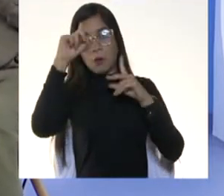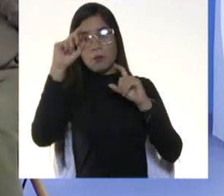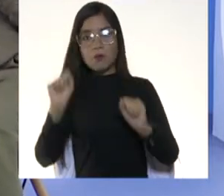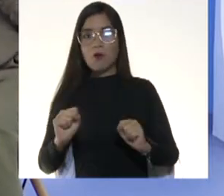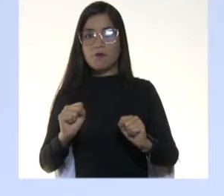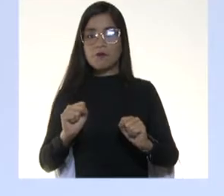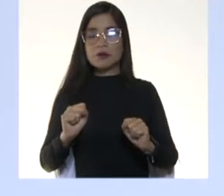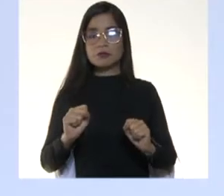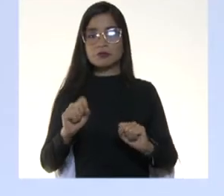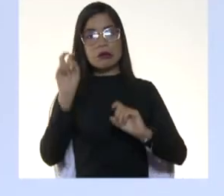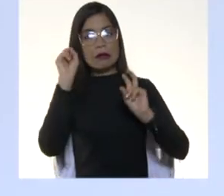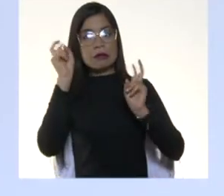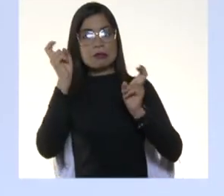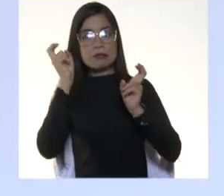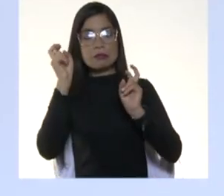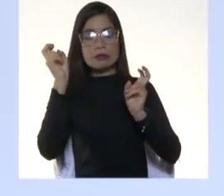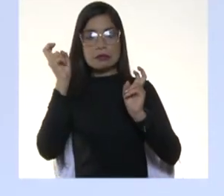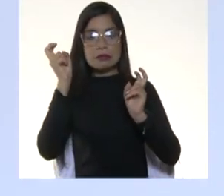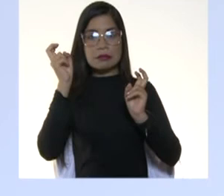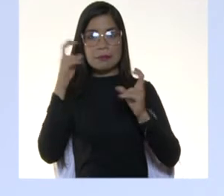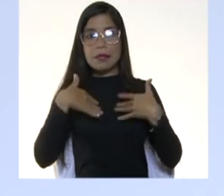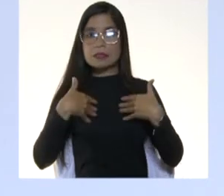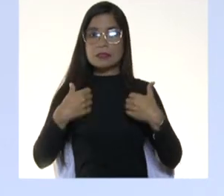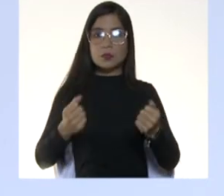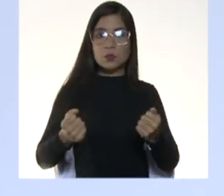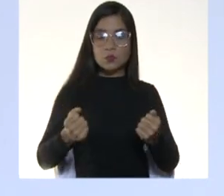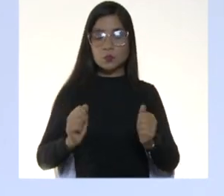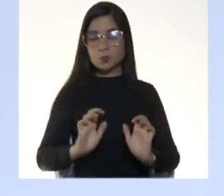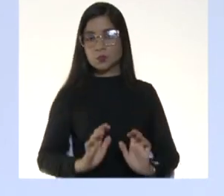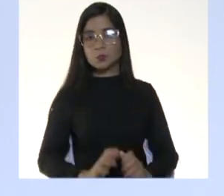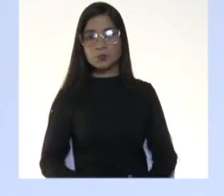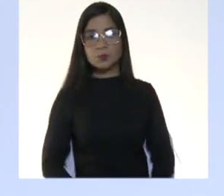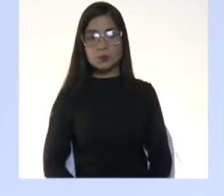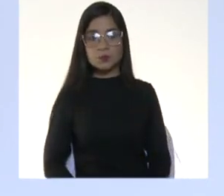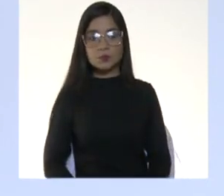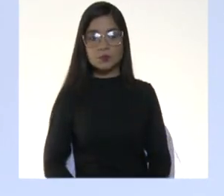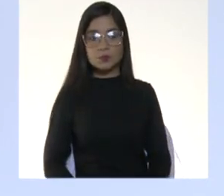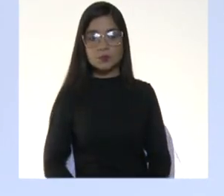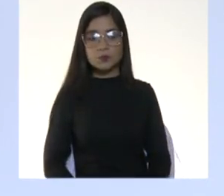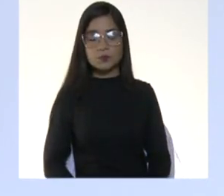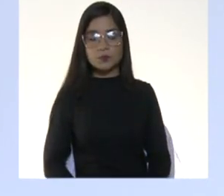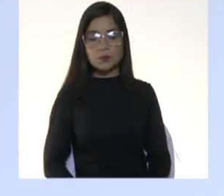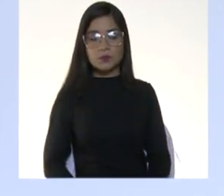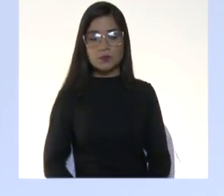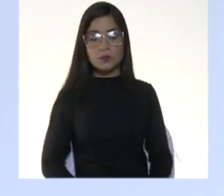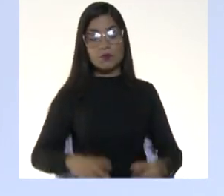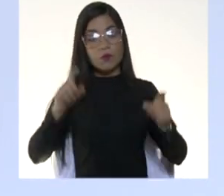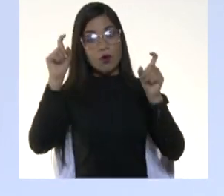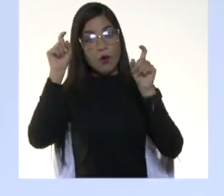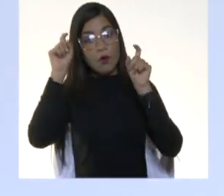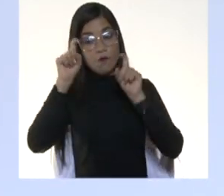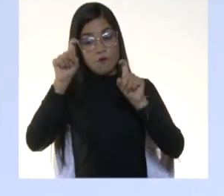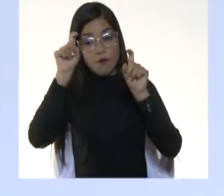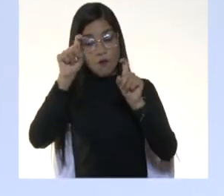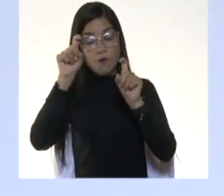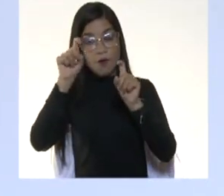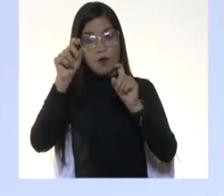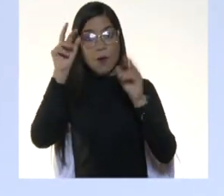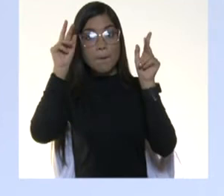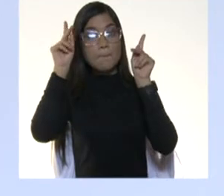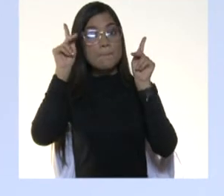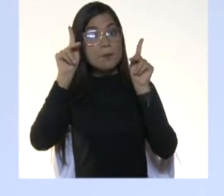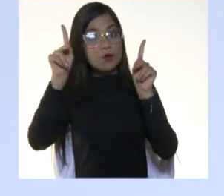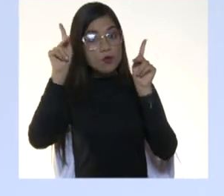del tiempo las diferentes definiciones que se le fueron dando a la estructura. Te estamos formando profesores que están trabajando y generando